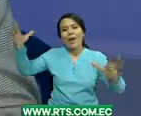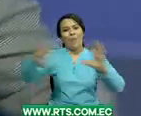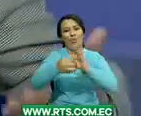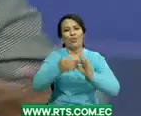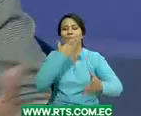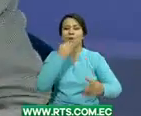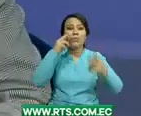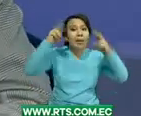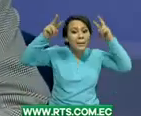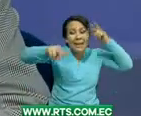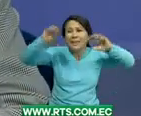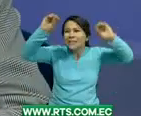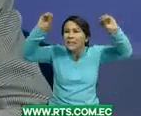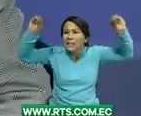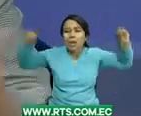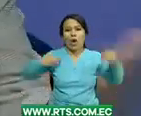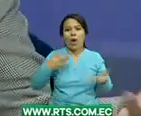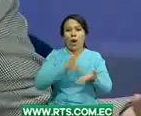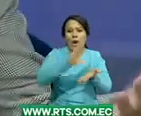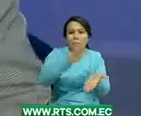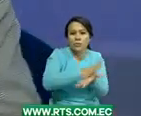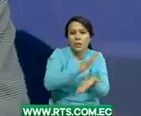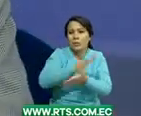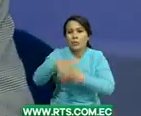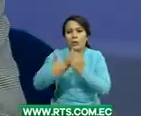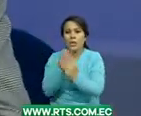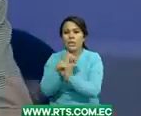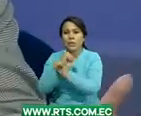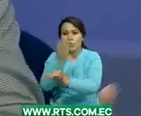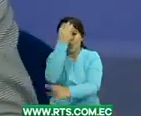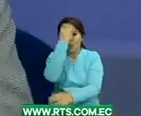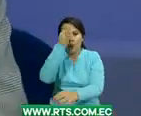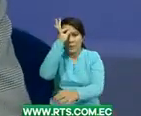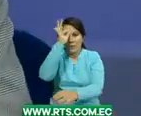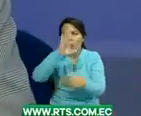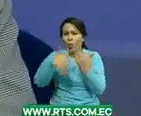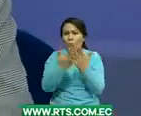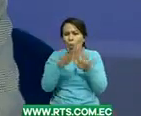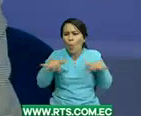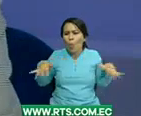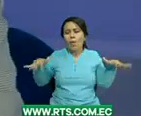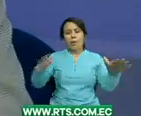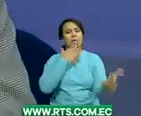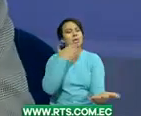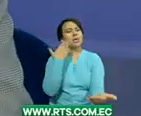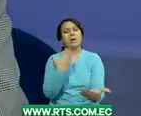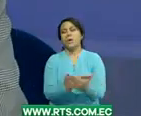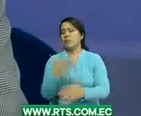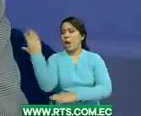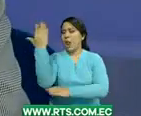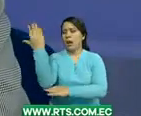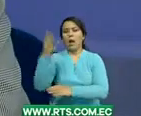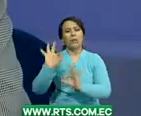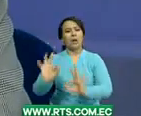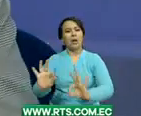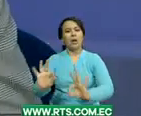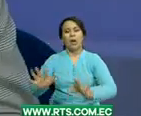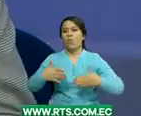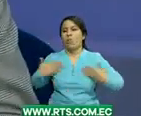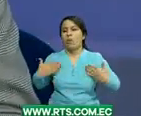municipio, debemos estar conectados. Hay un nuevo ambiente, hay una buena predisposición, yo le agradezco públicamente a la